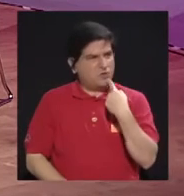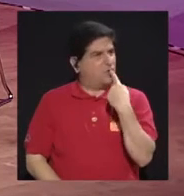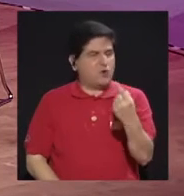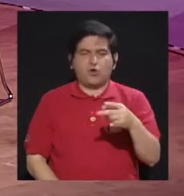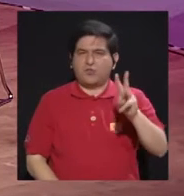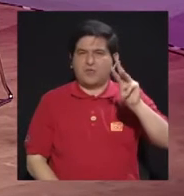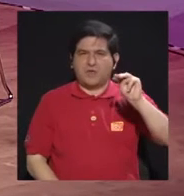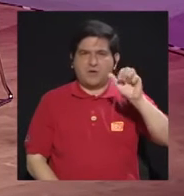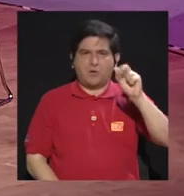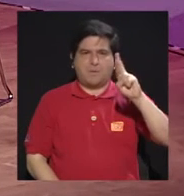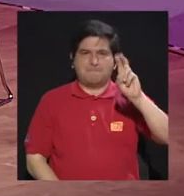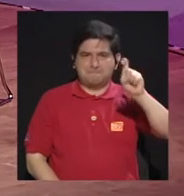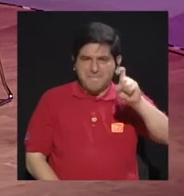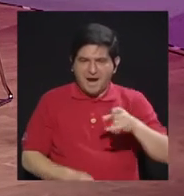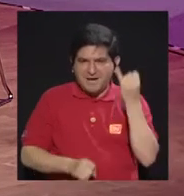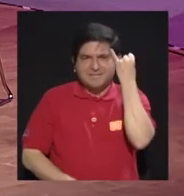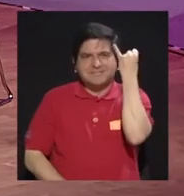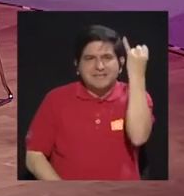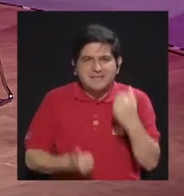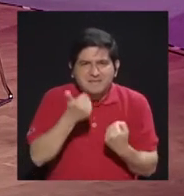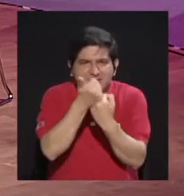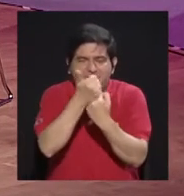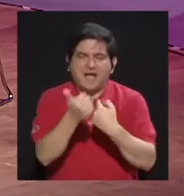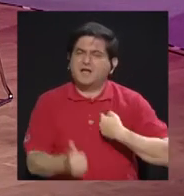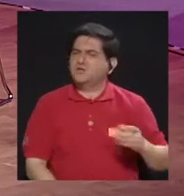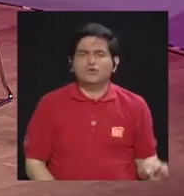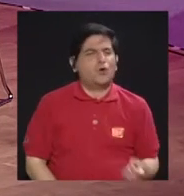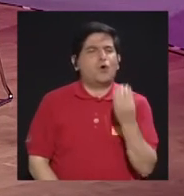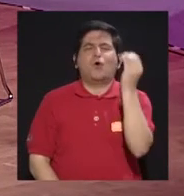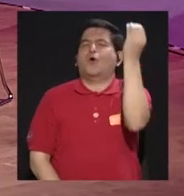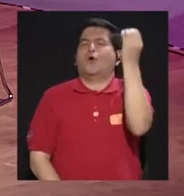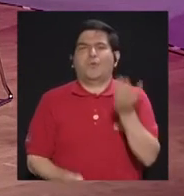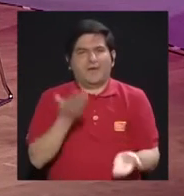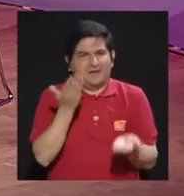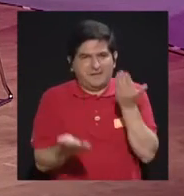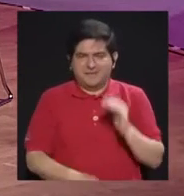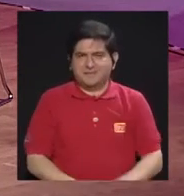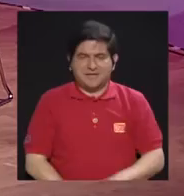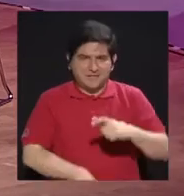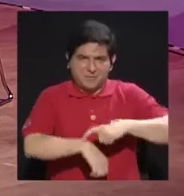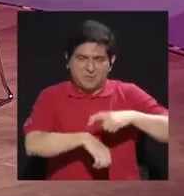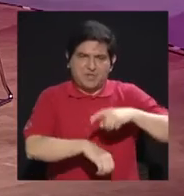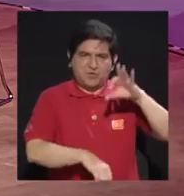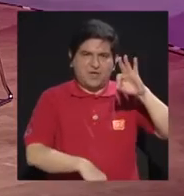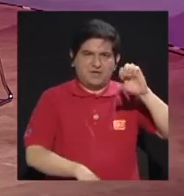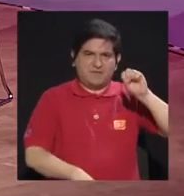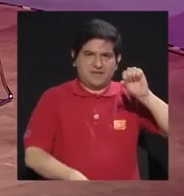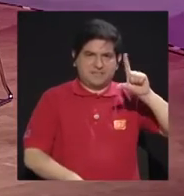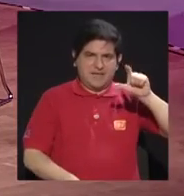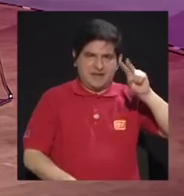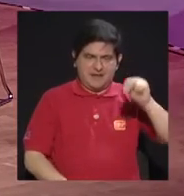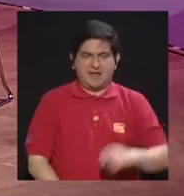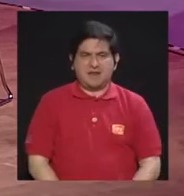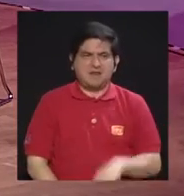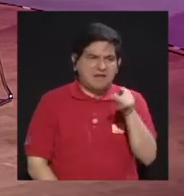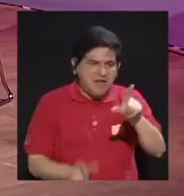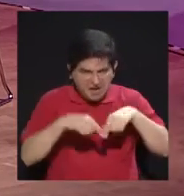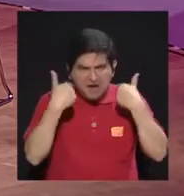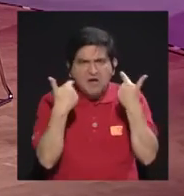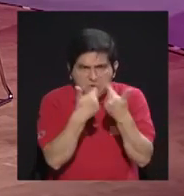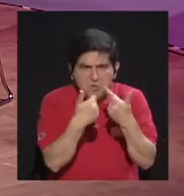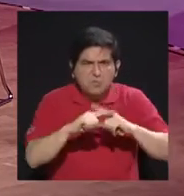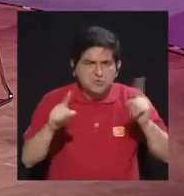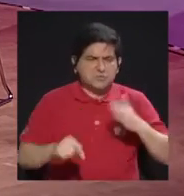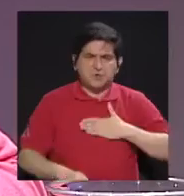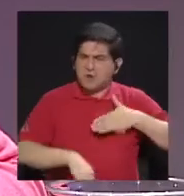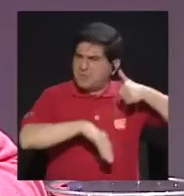porque nunca tuve, era muy joven, muy chavala en la juventud sandinista. Habían escuelas de cuadros, pero nunca me